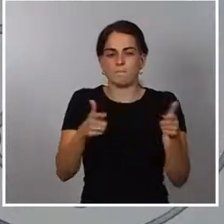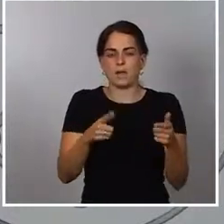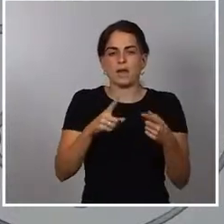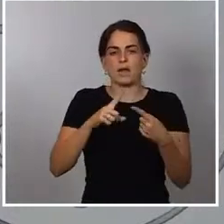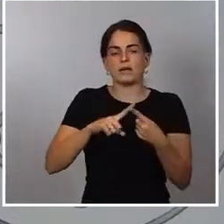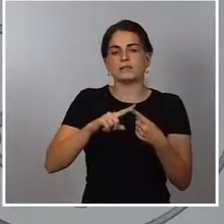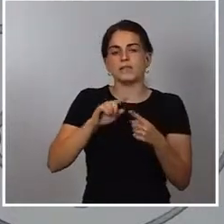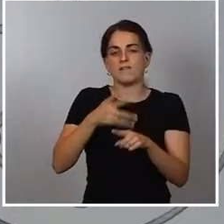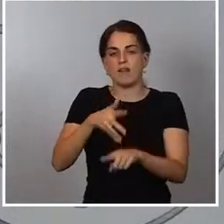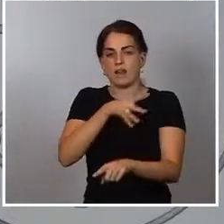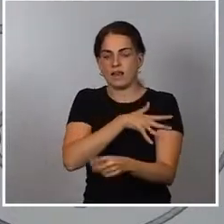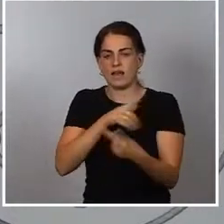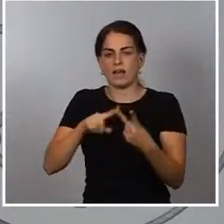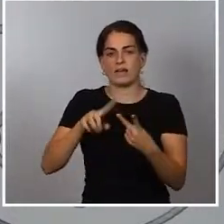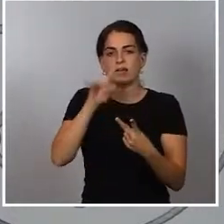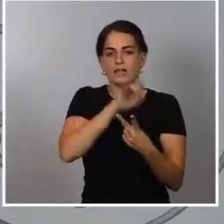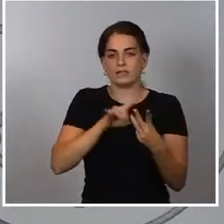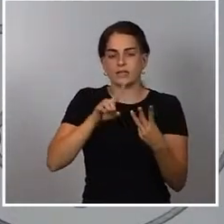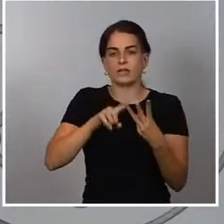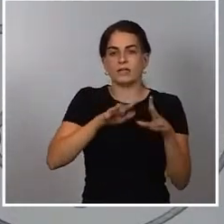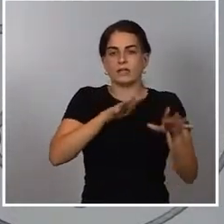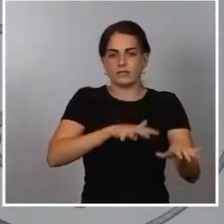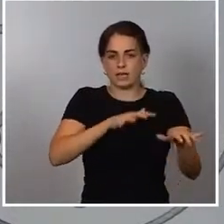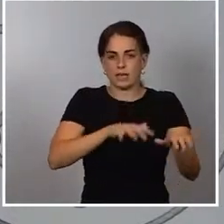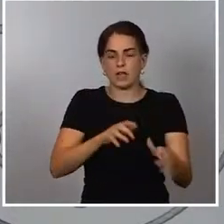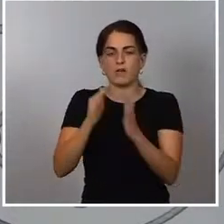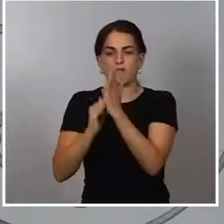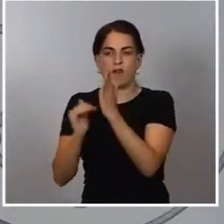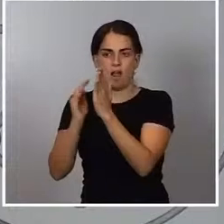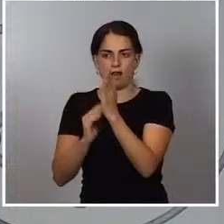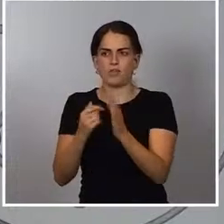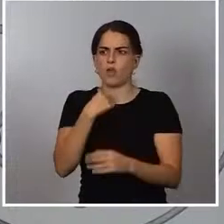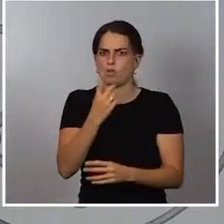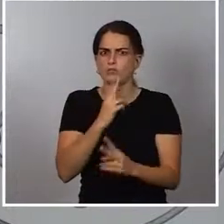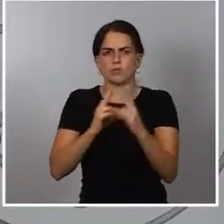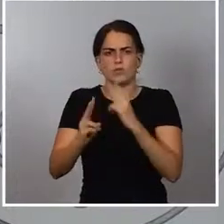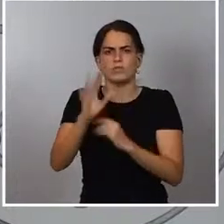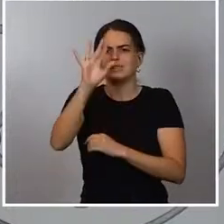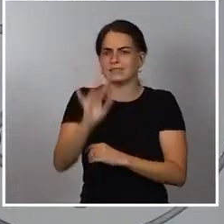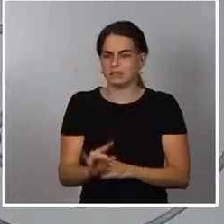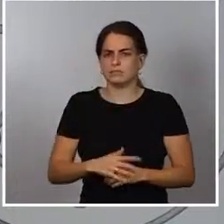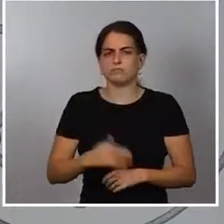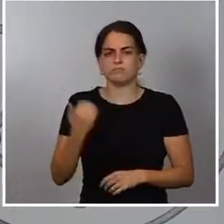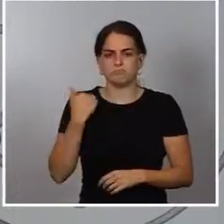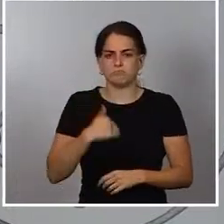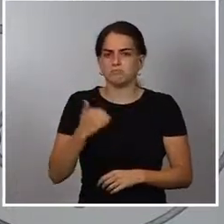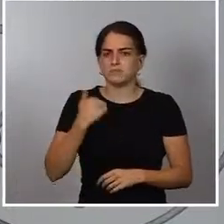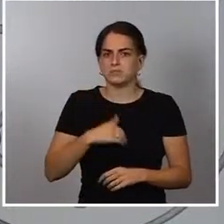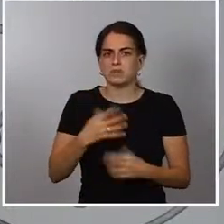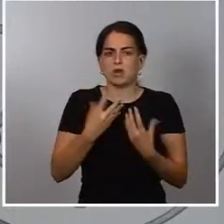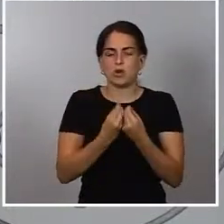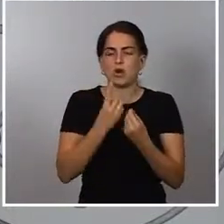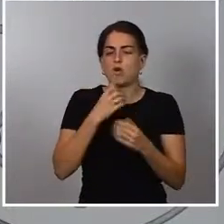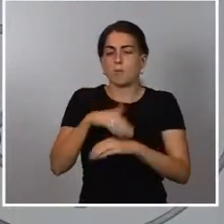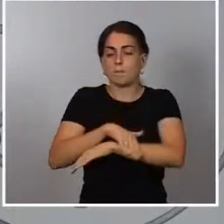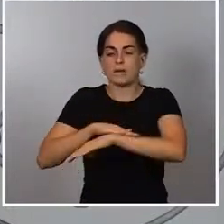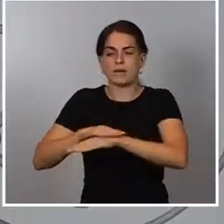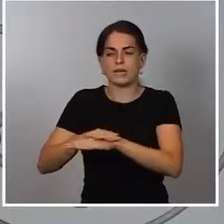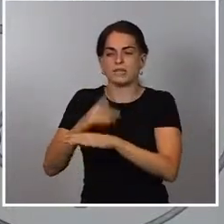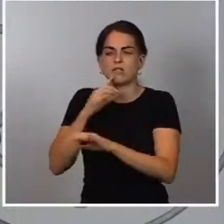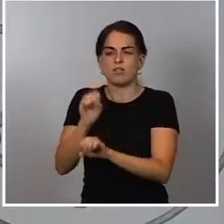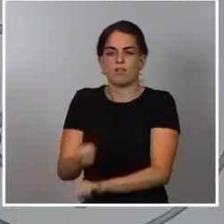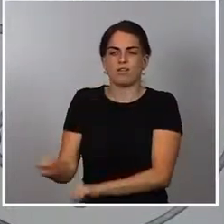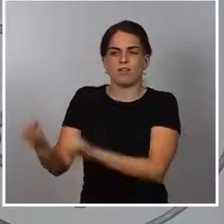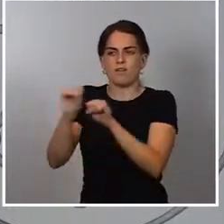valencia y a todas les hemos dicho por supuesto que sí y estamos ya procediendo con el ministerio de defensa que se pueda incorporar cuanto antes